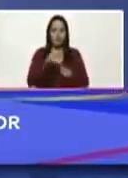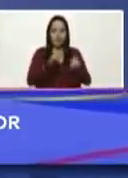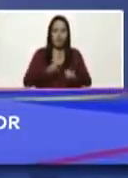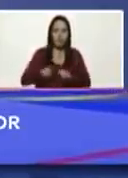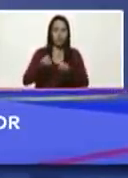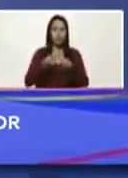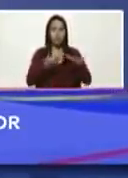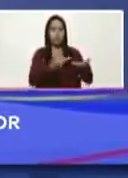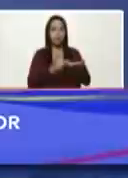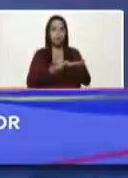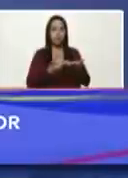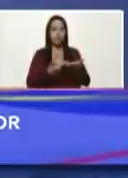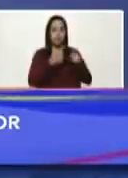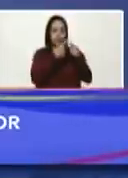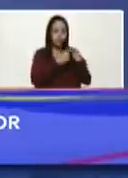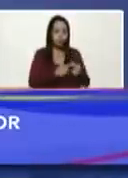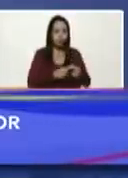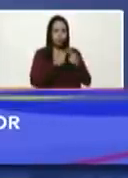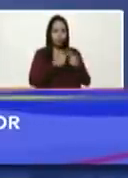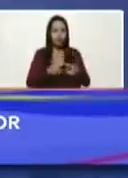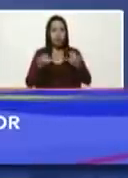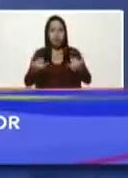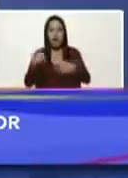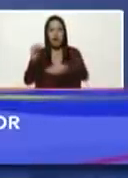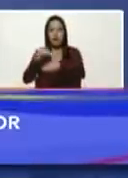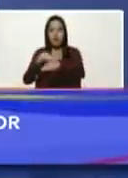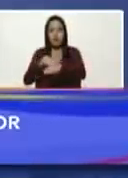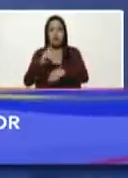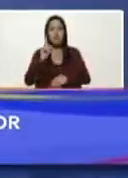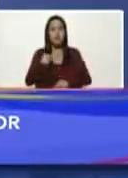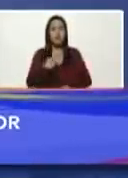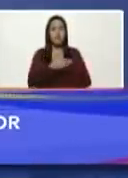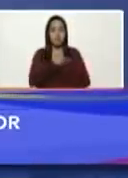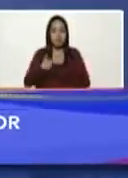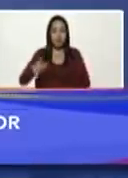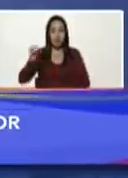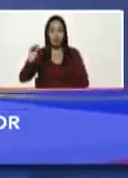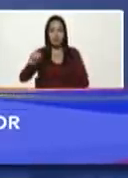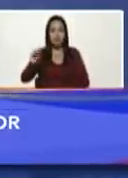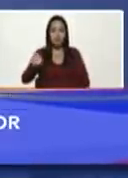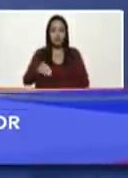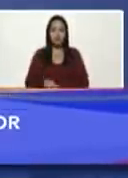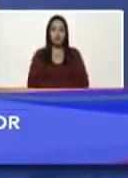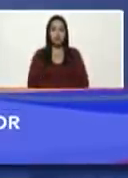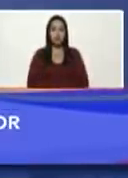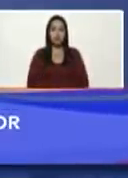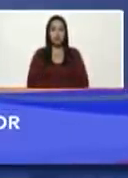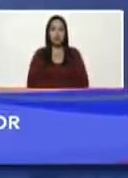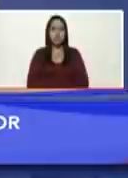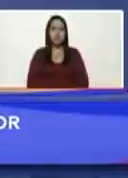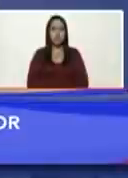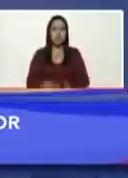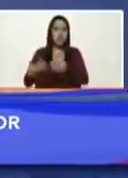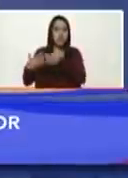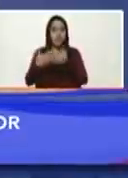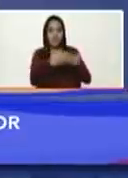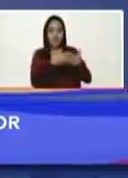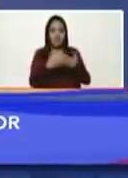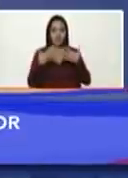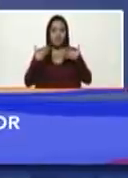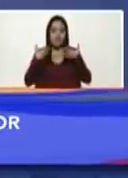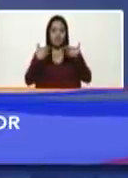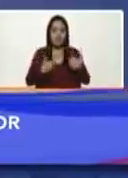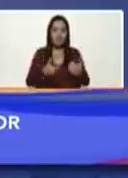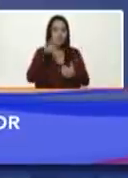Correcto, aquí ya todo esto está anunciado. También quiero anunciar que como parte de nuestra batalla por la salud